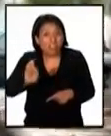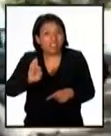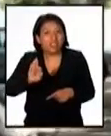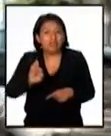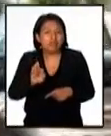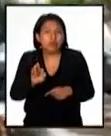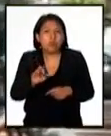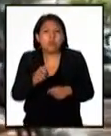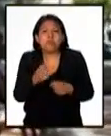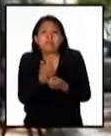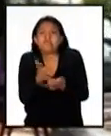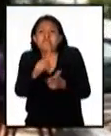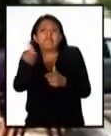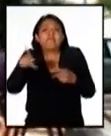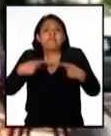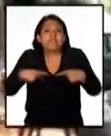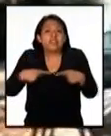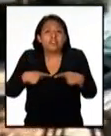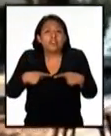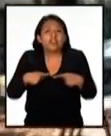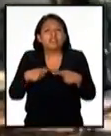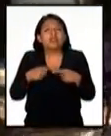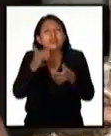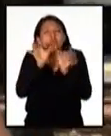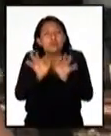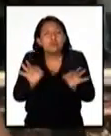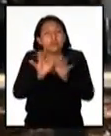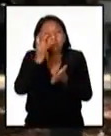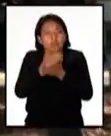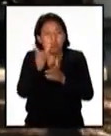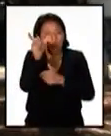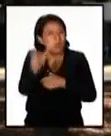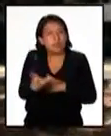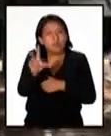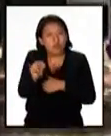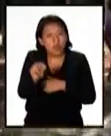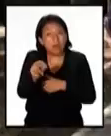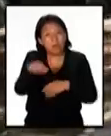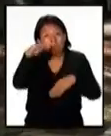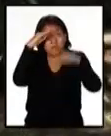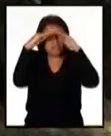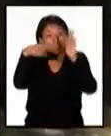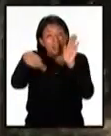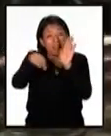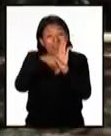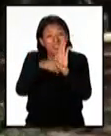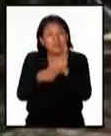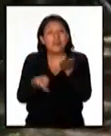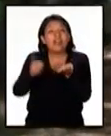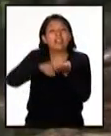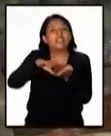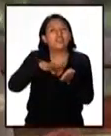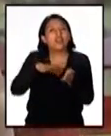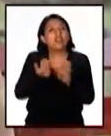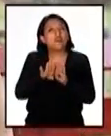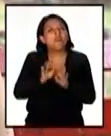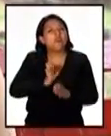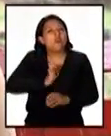de nosotros, va más allá de lo físico. Los prejuicios encierran una cruel carga de